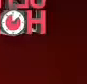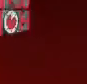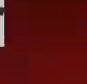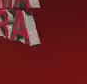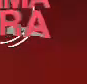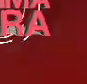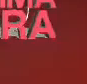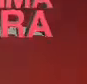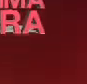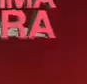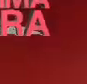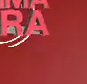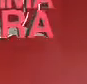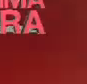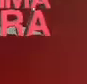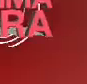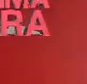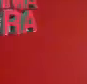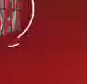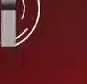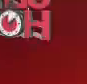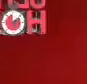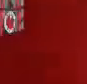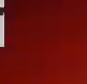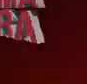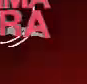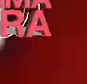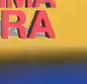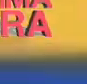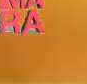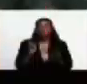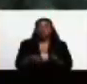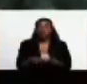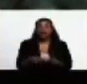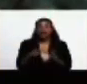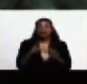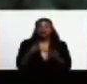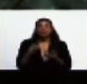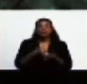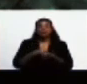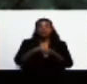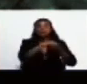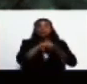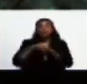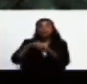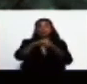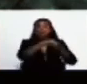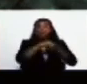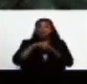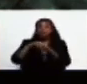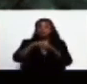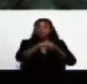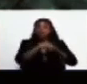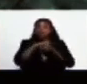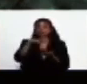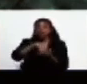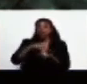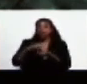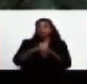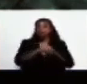pueblo al fracaso? Y si no me creen, vean este video. Trujillo es un fenómeno, Trujillo.